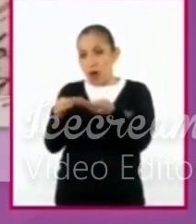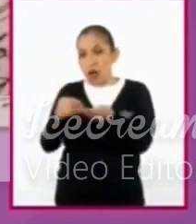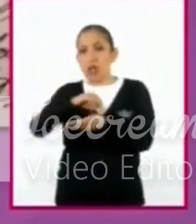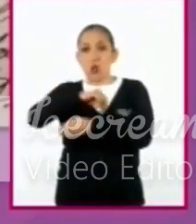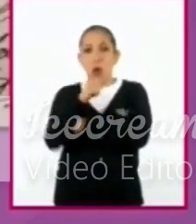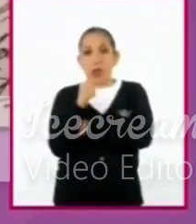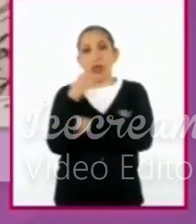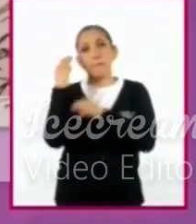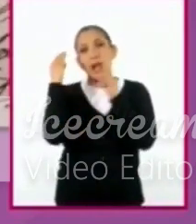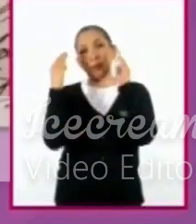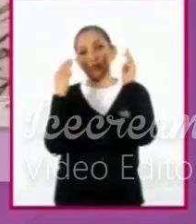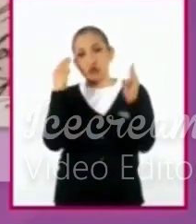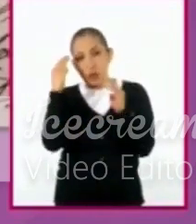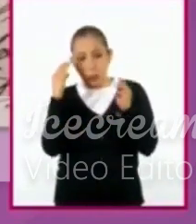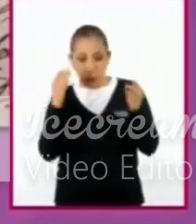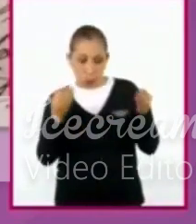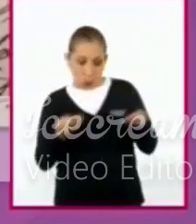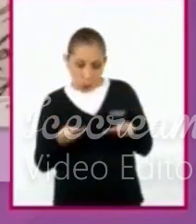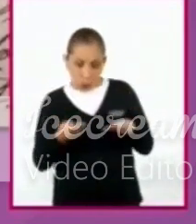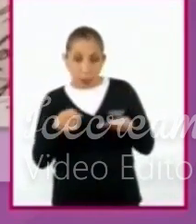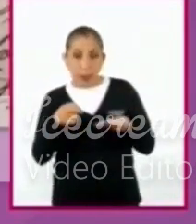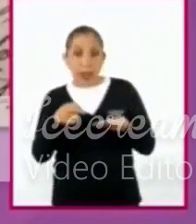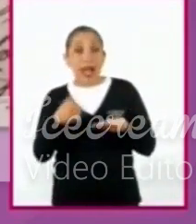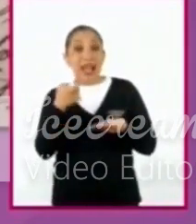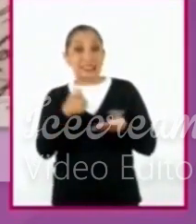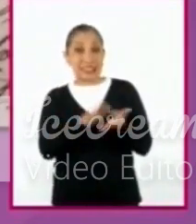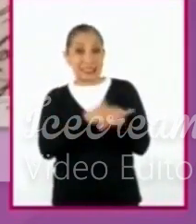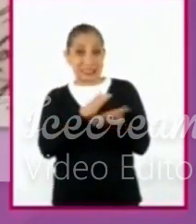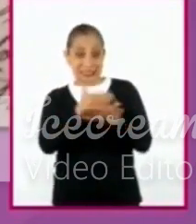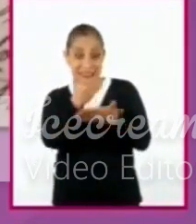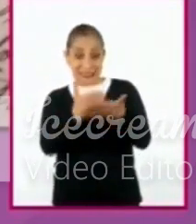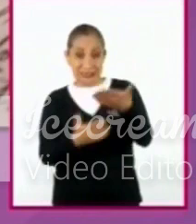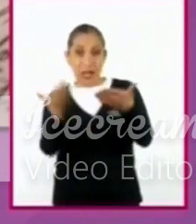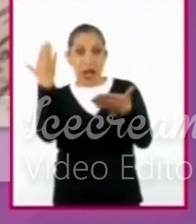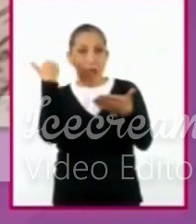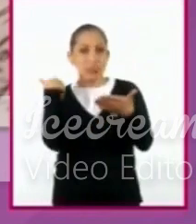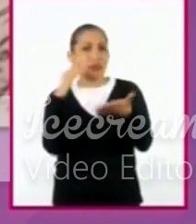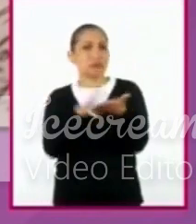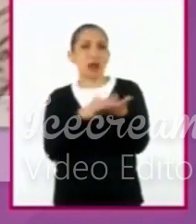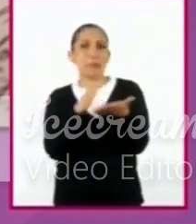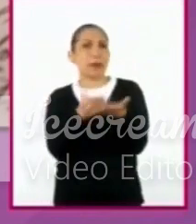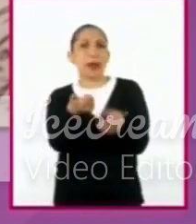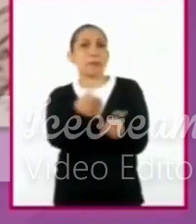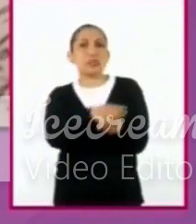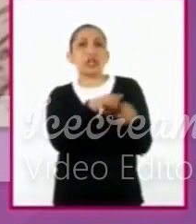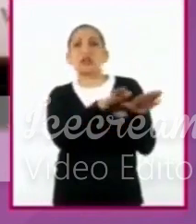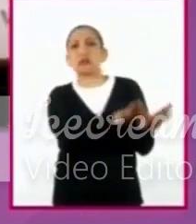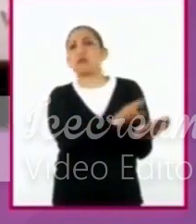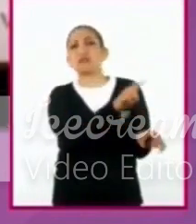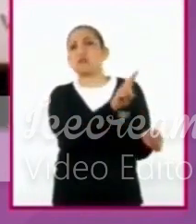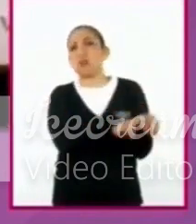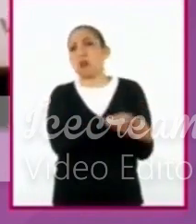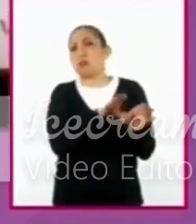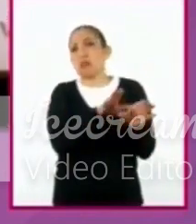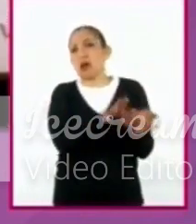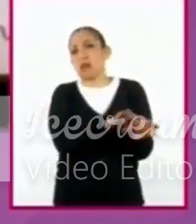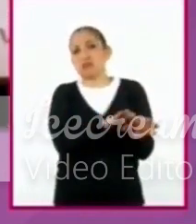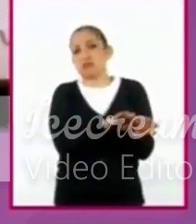que se guarda para el museo. Y entonces ese documento que en su tiempo fue un documento administrativo y que